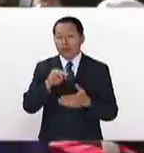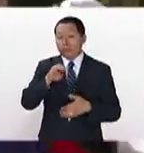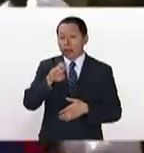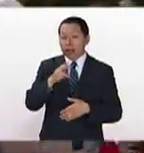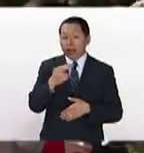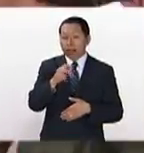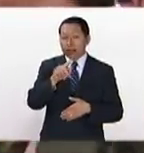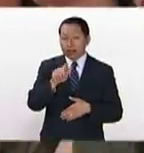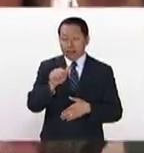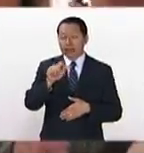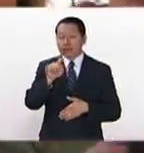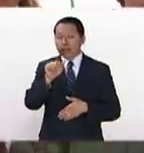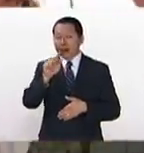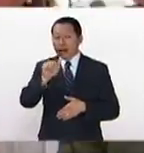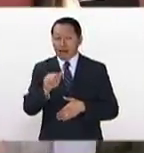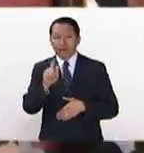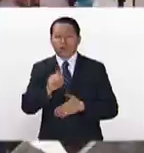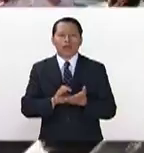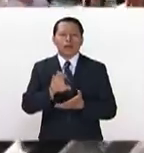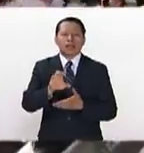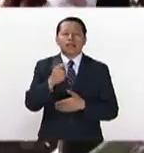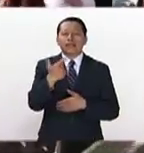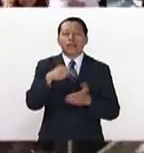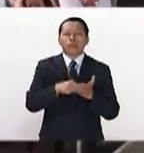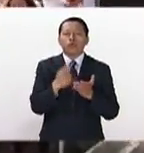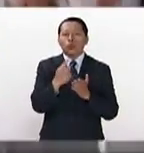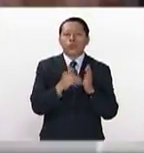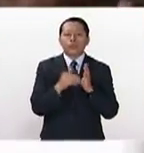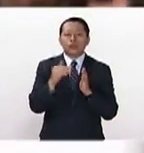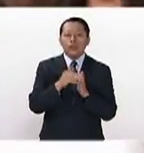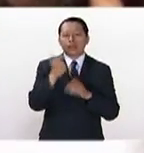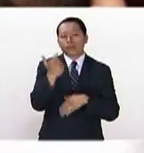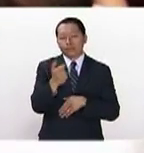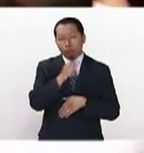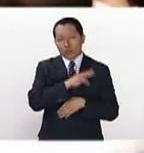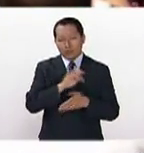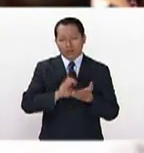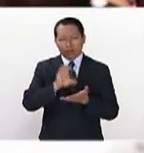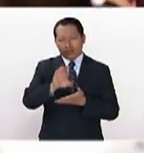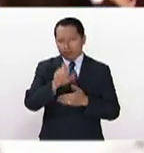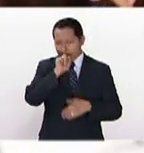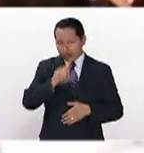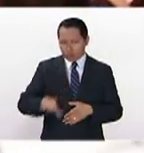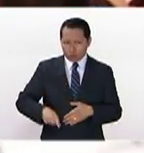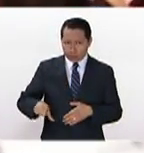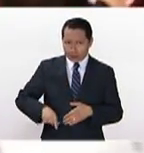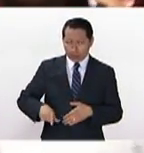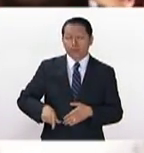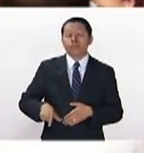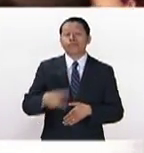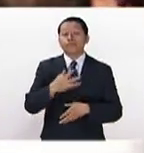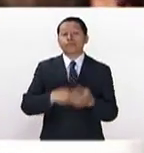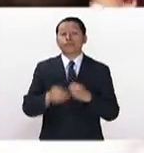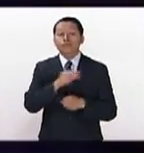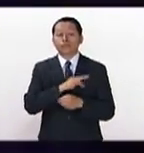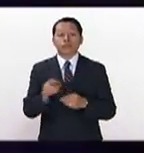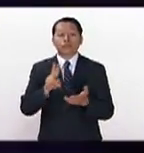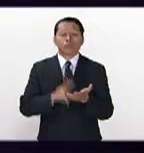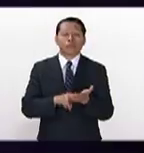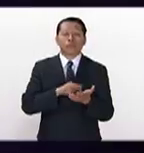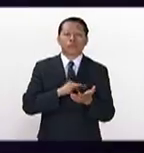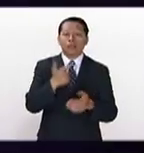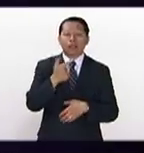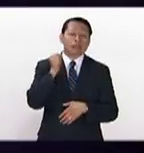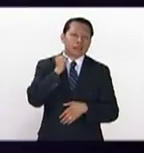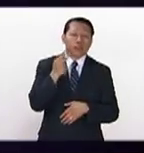Margarita Zavala, le van a corresponder 7.1 millones de pesos de financiamiento público. Mientras que de validarse los 7